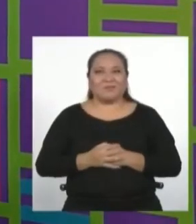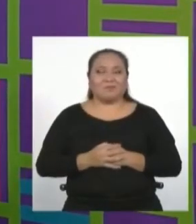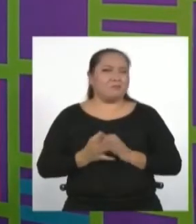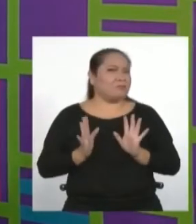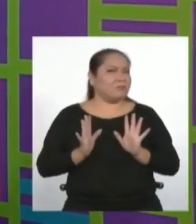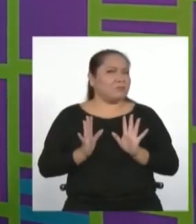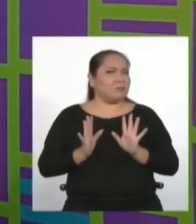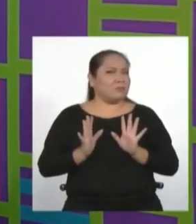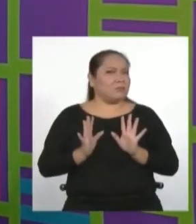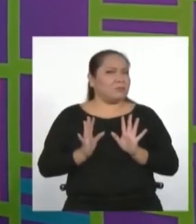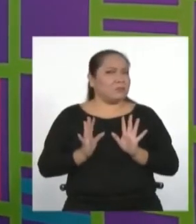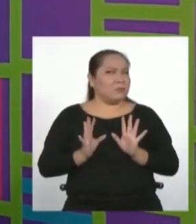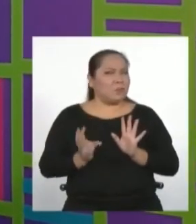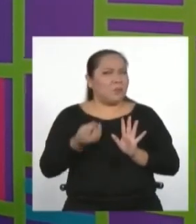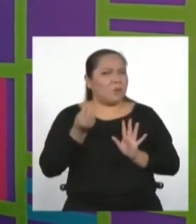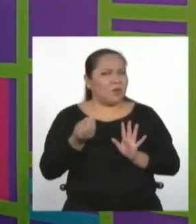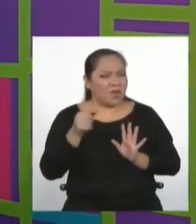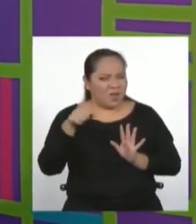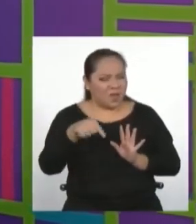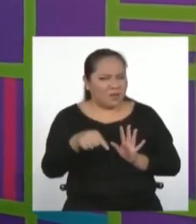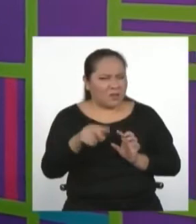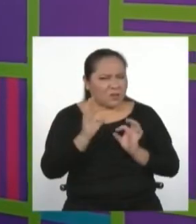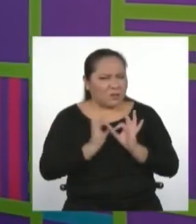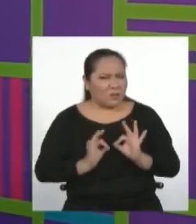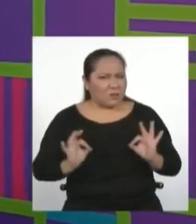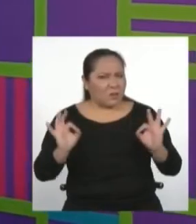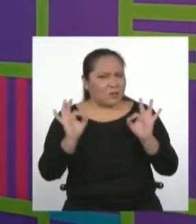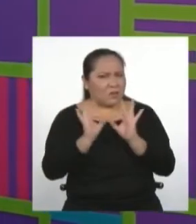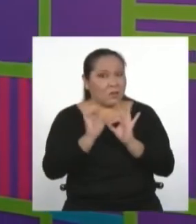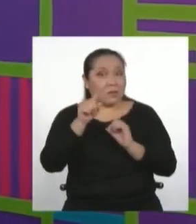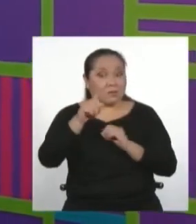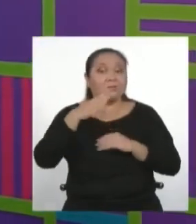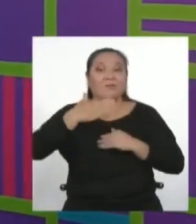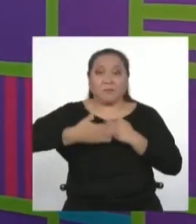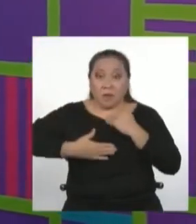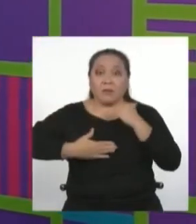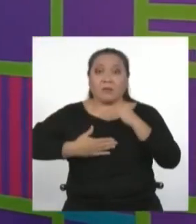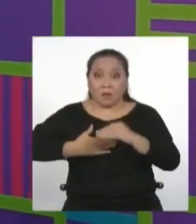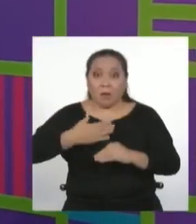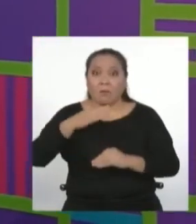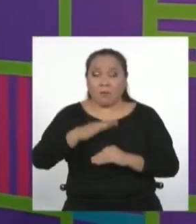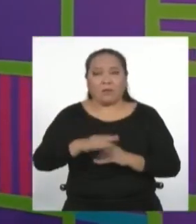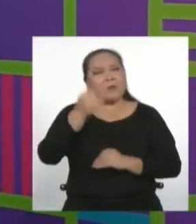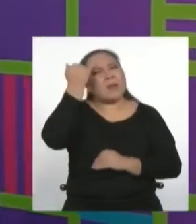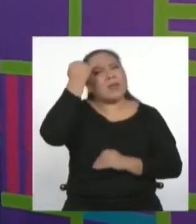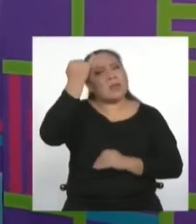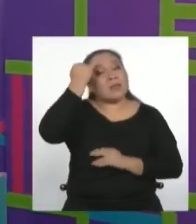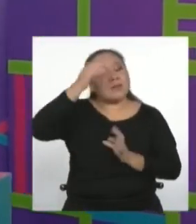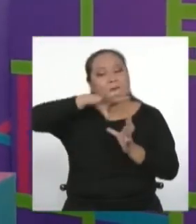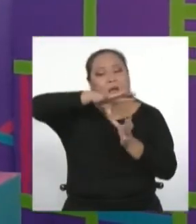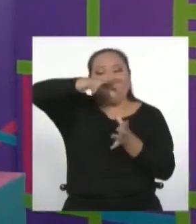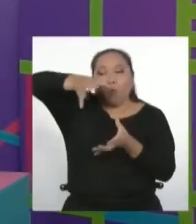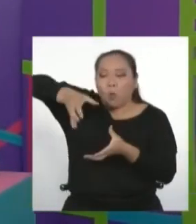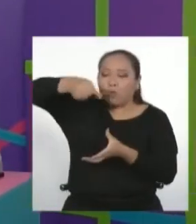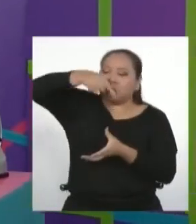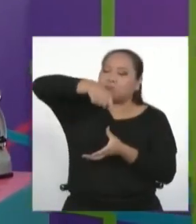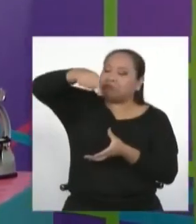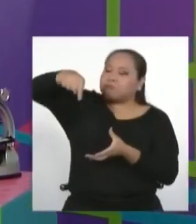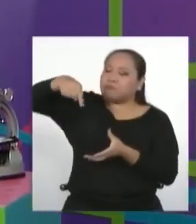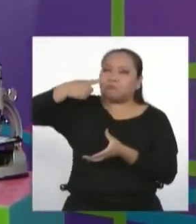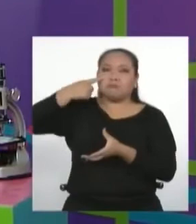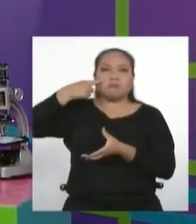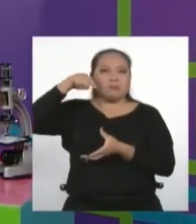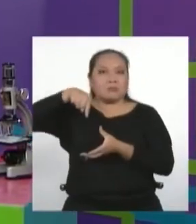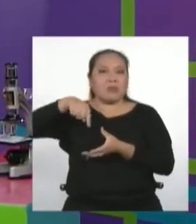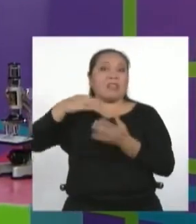Pero, ¿por qué es tan importante? Bueno, vamos paso a paso. Imagínense que el mundo como conocemos tiene una serie de